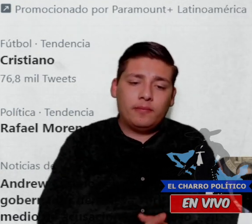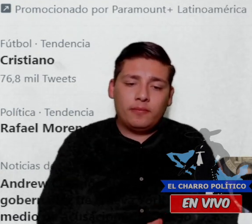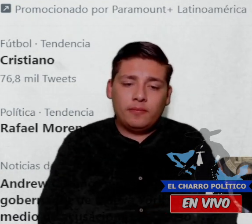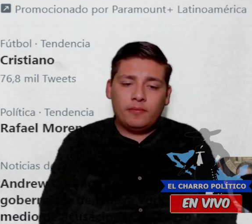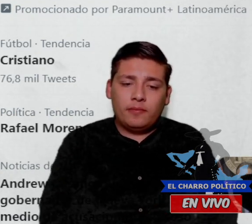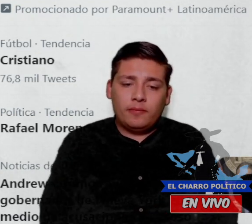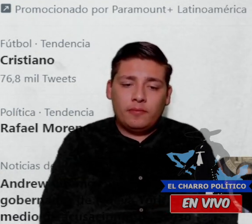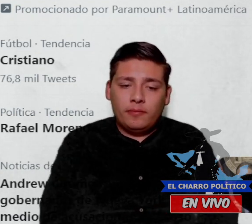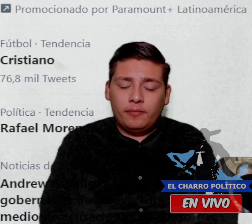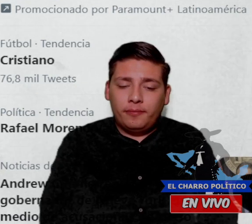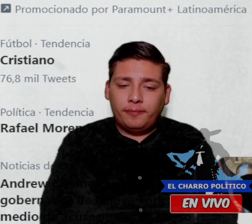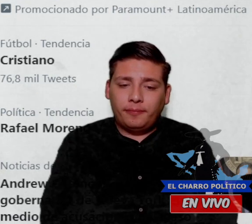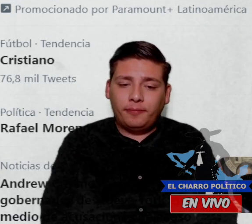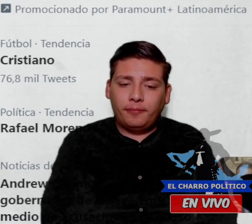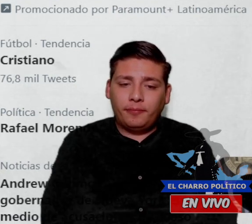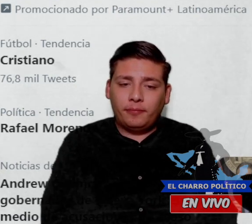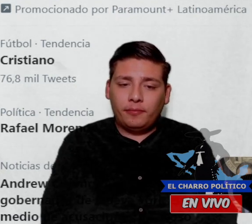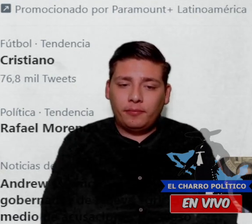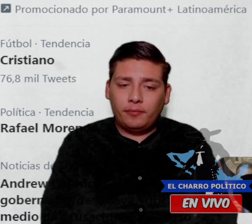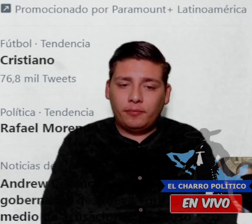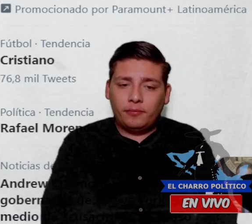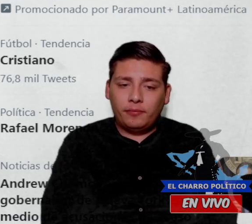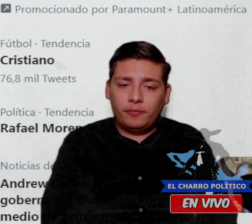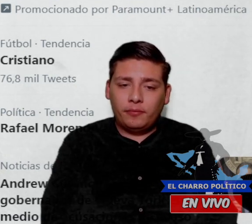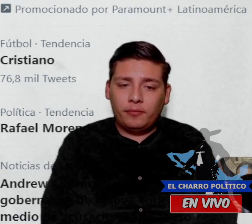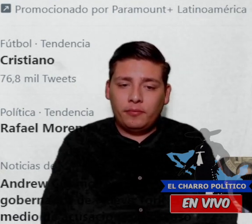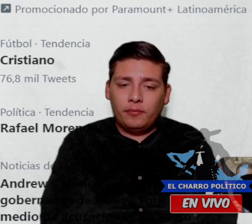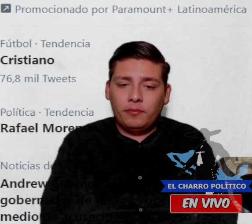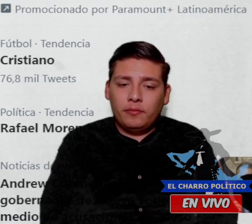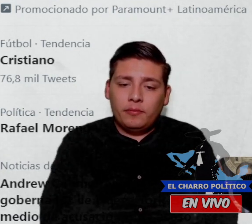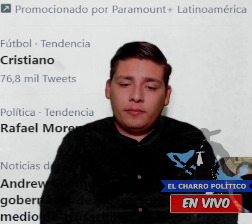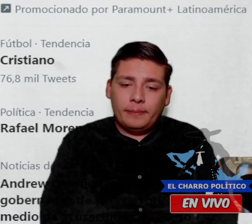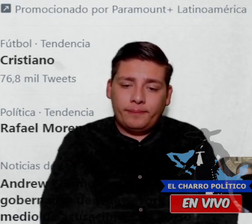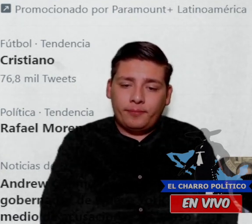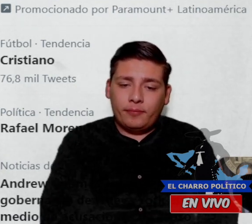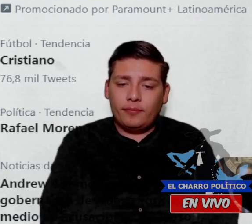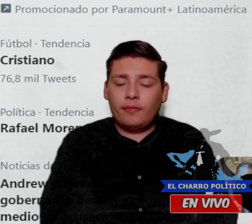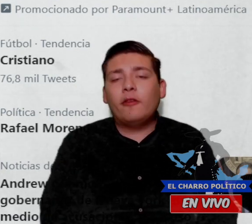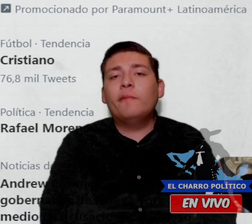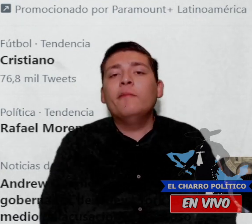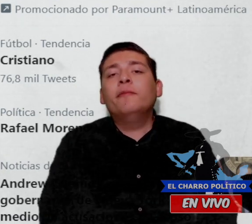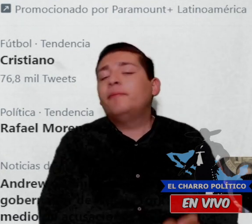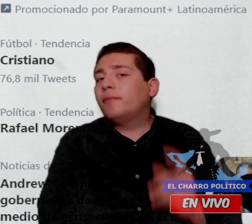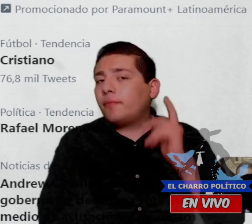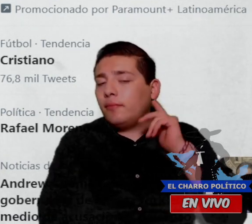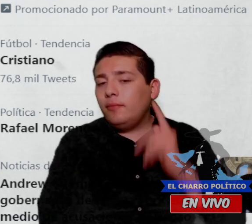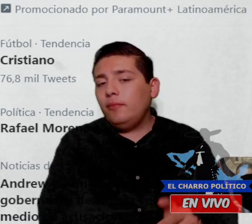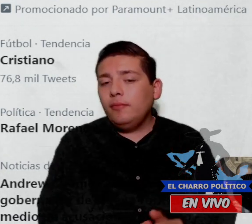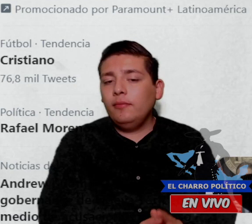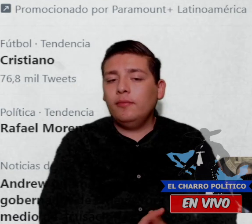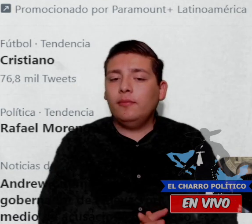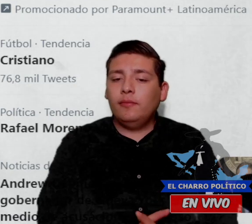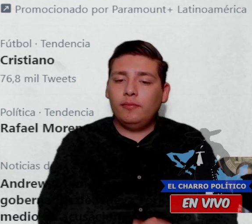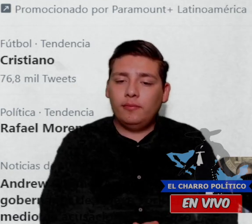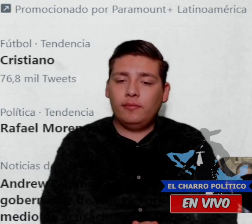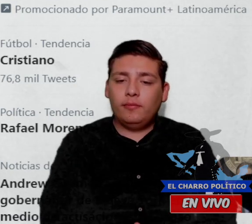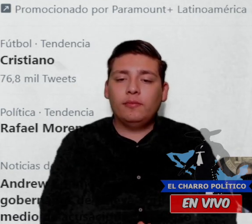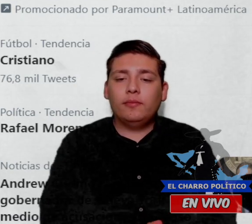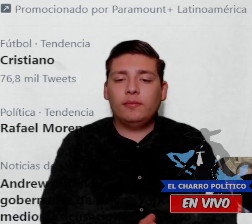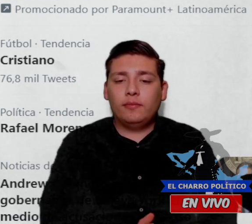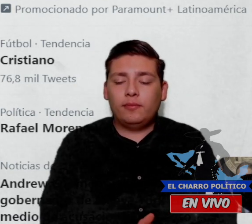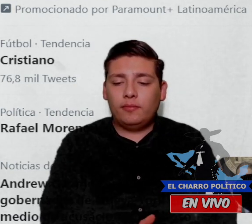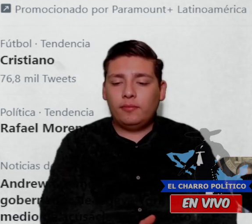hipócritas, líderes mentirosos, líderes que dividen al país y al pueblo.